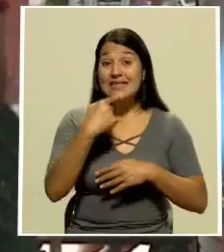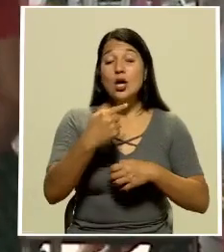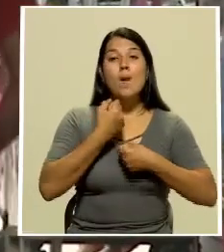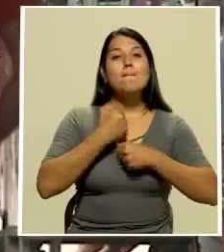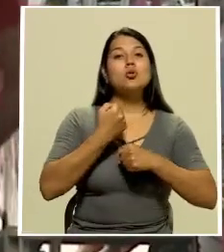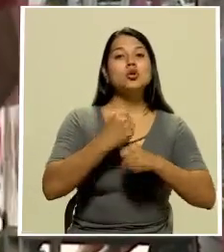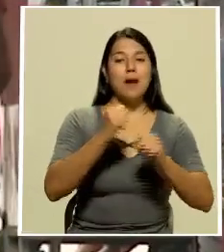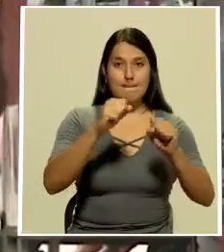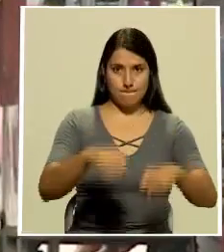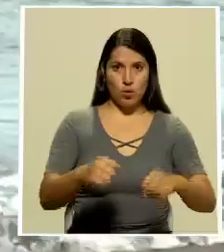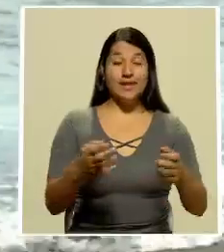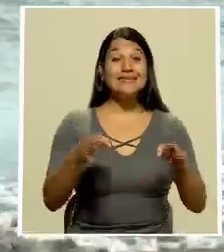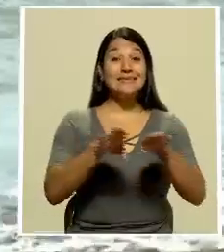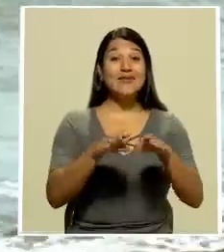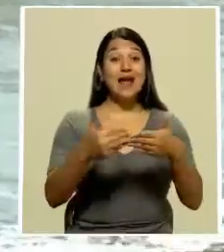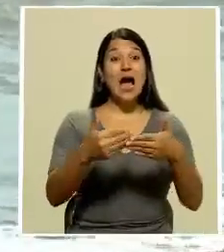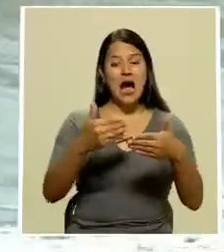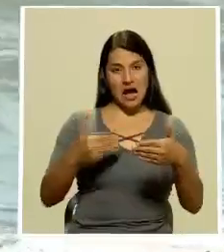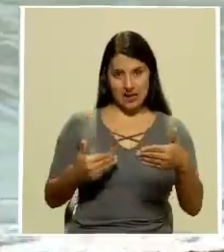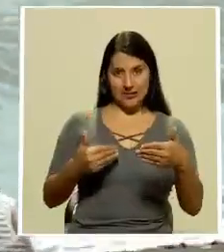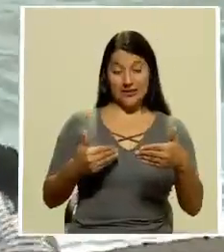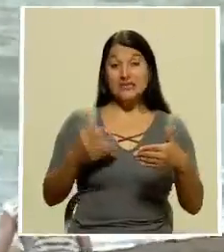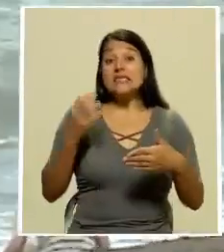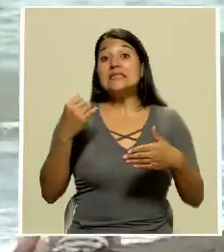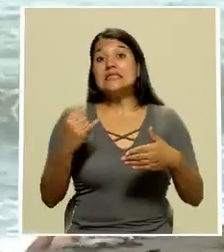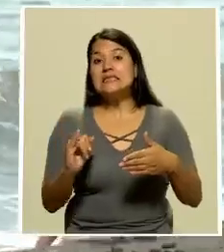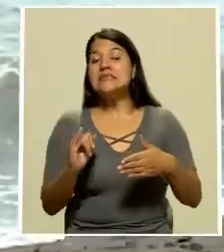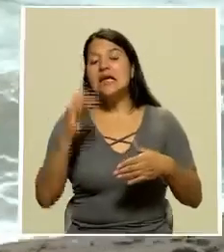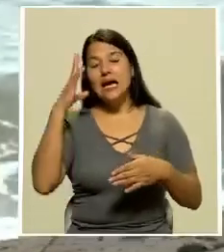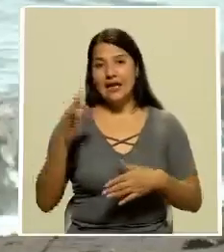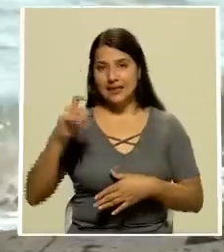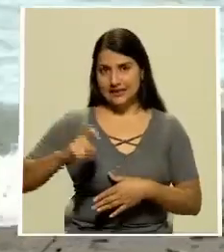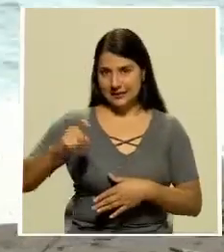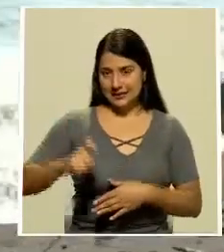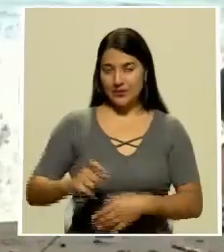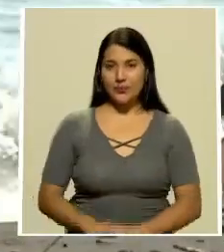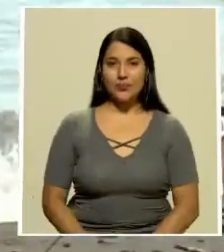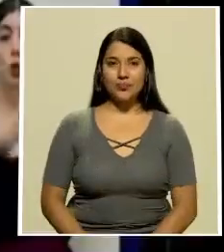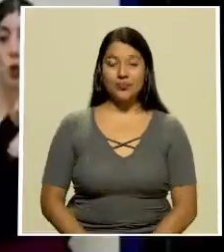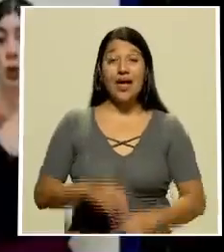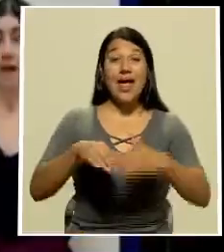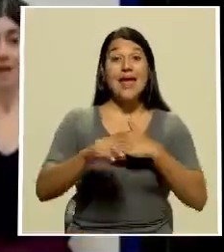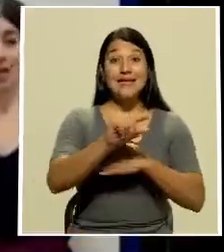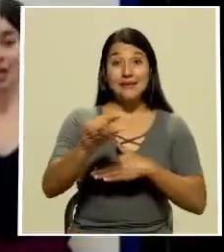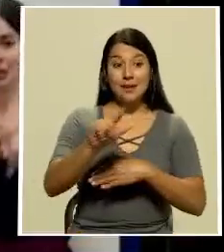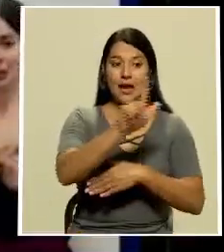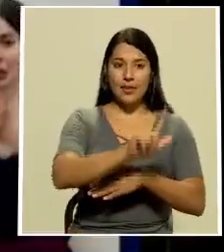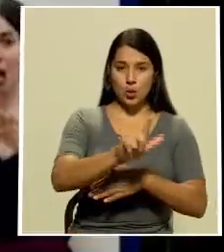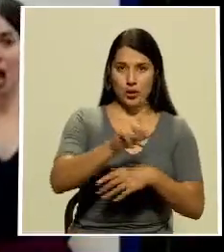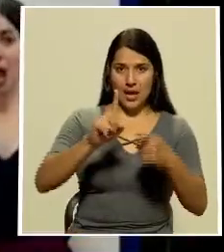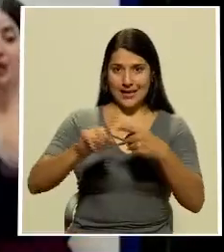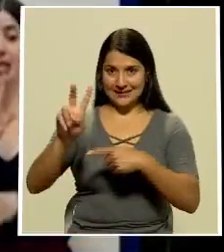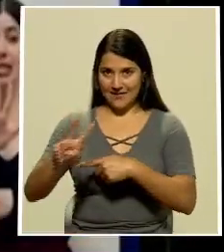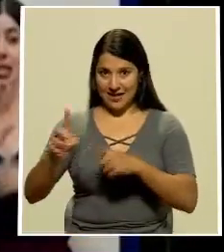municipalidades podrán cerrarlas antes de lo permitido en caso de ser necesario. Entre semana, de lunes a viernes, desde